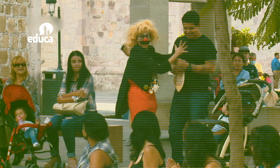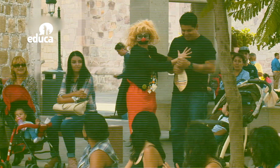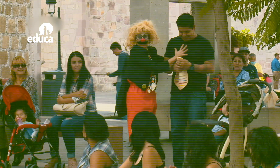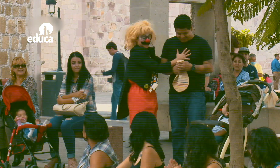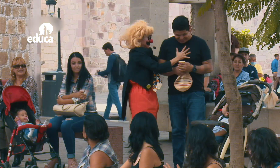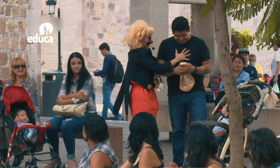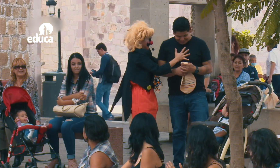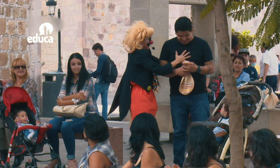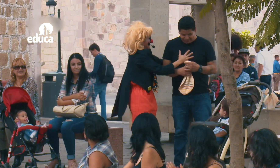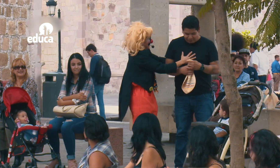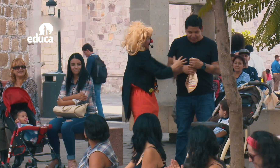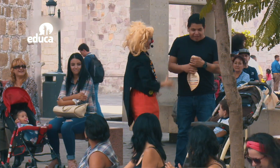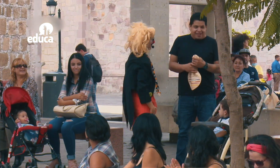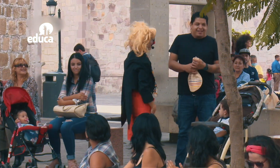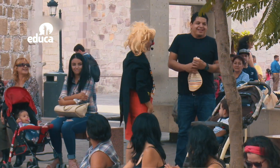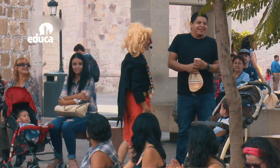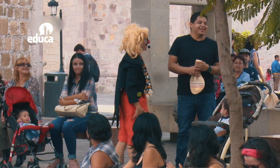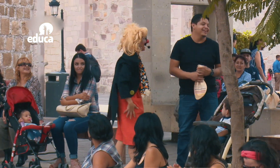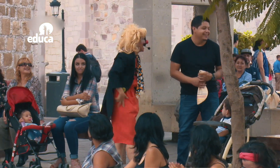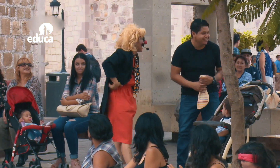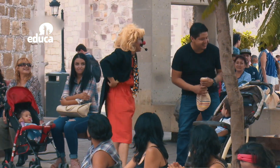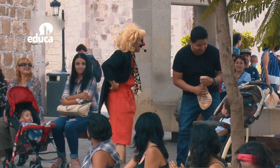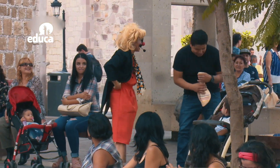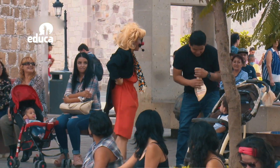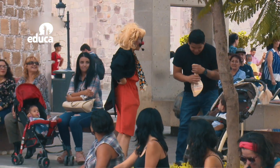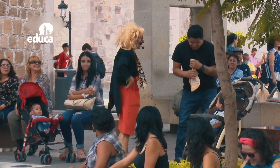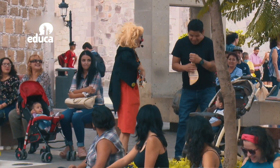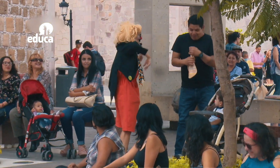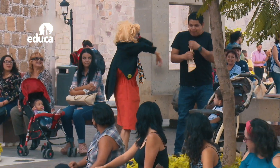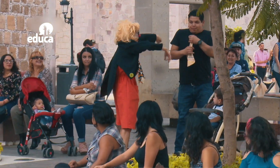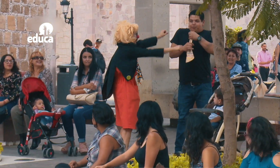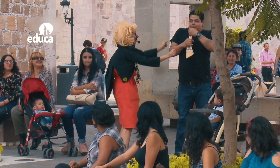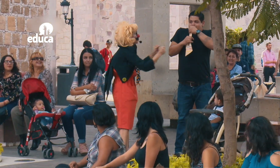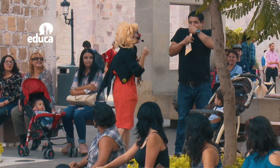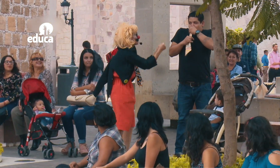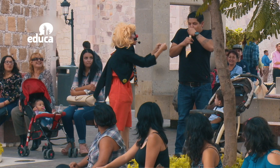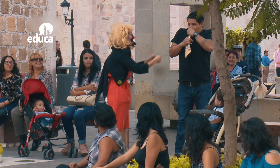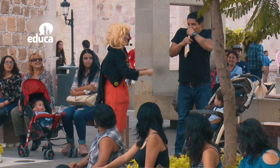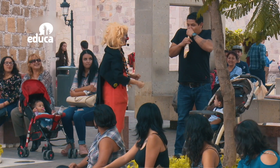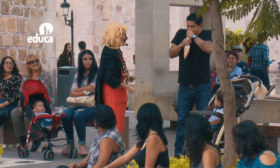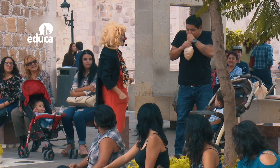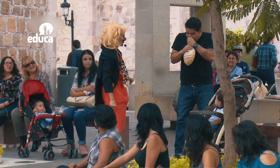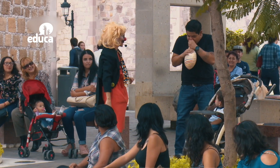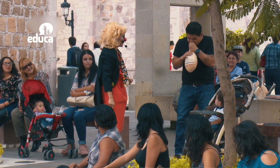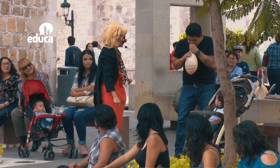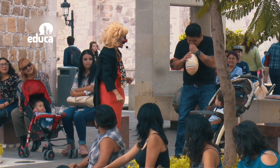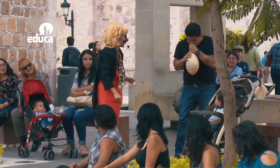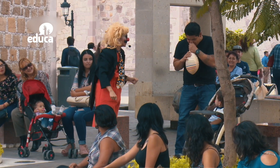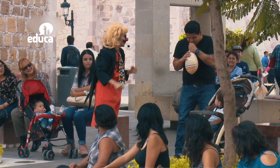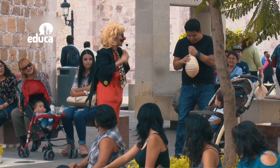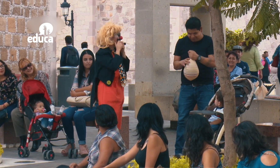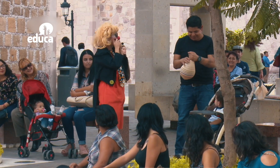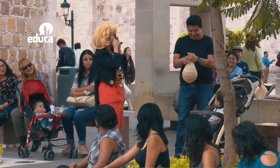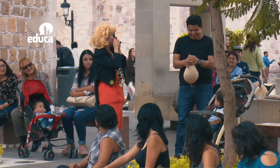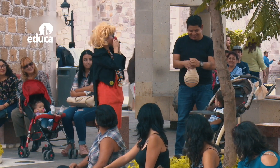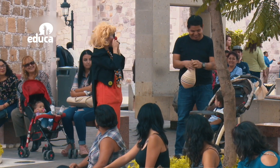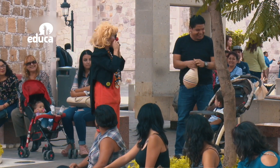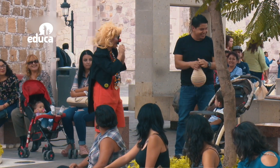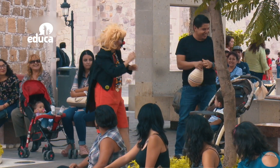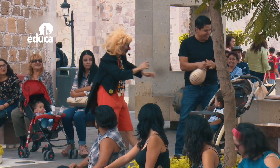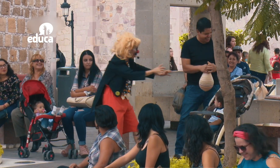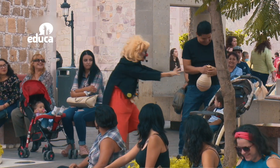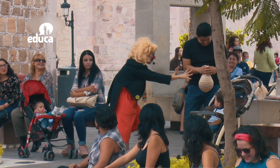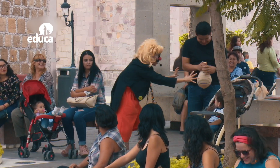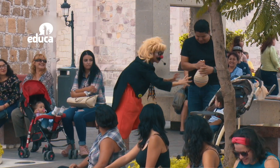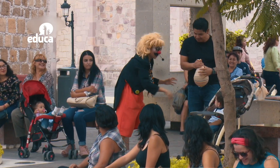extensa, donde si no viste la tercera escena quizás te quedaste con una de la primera,